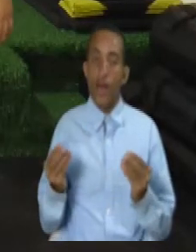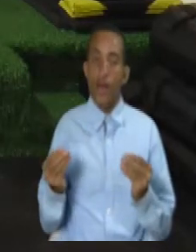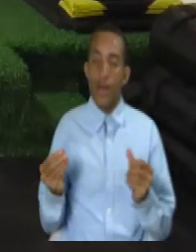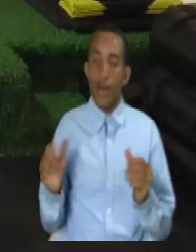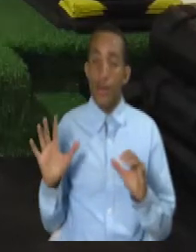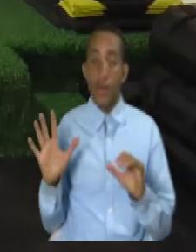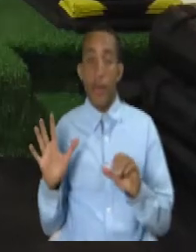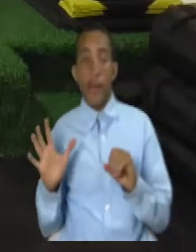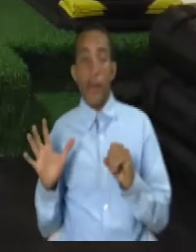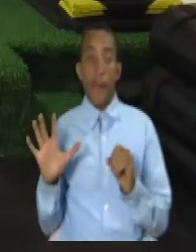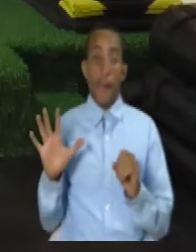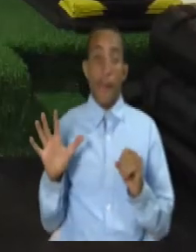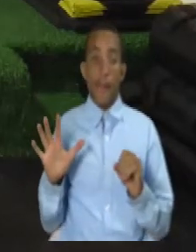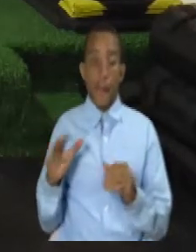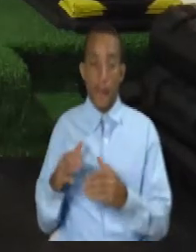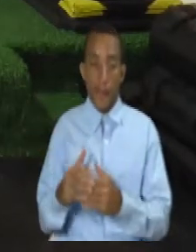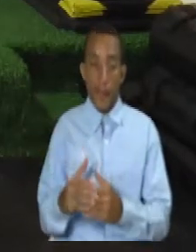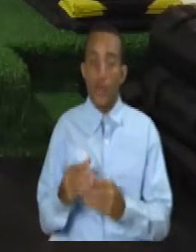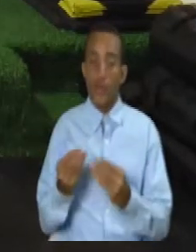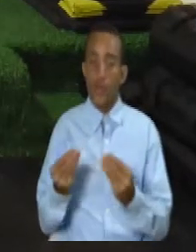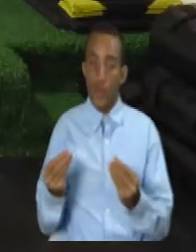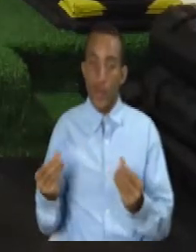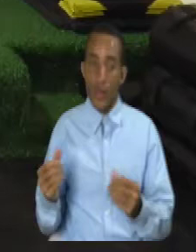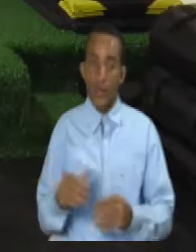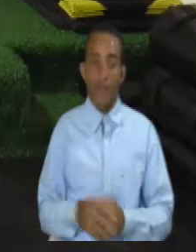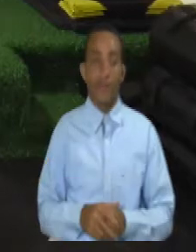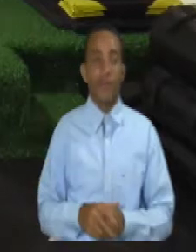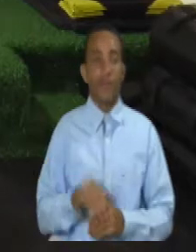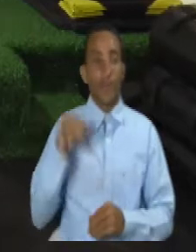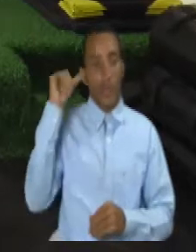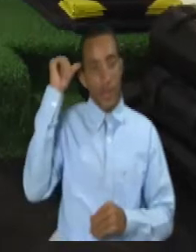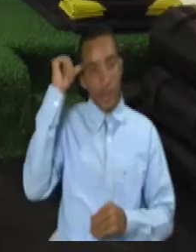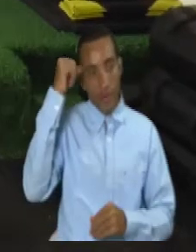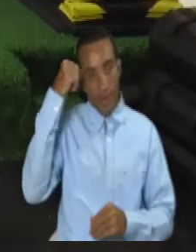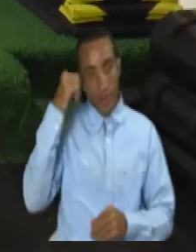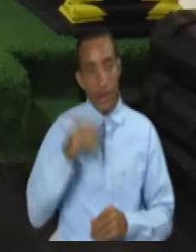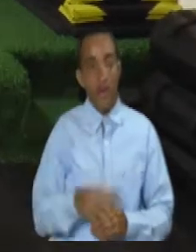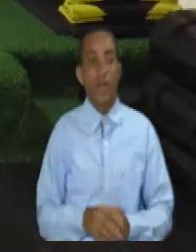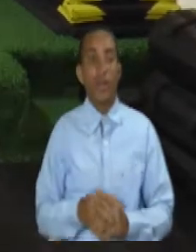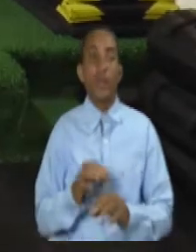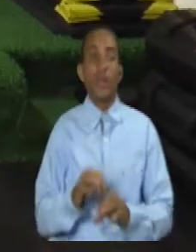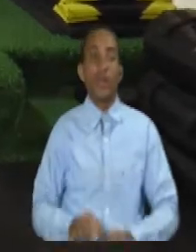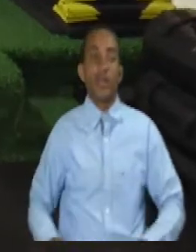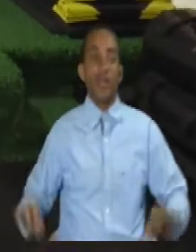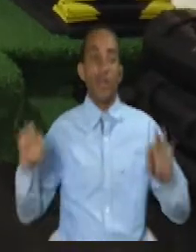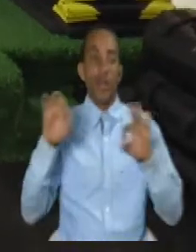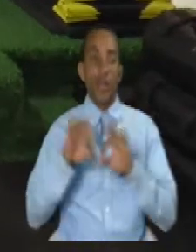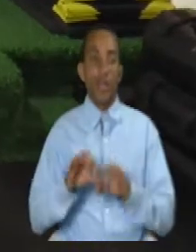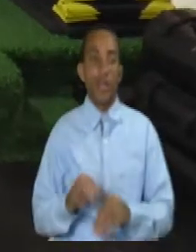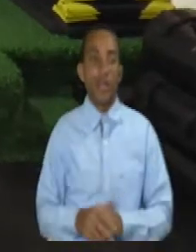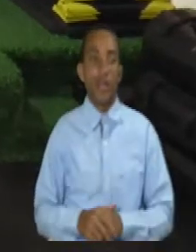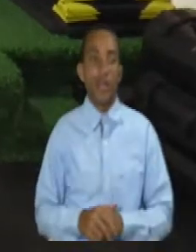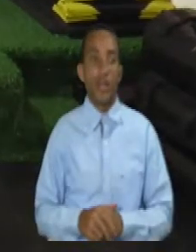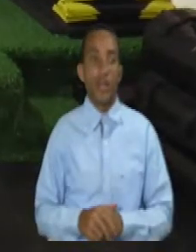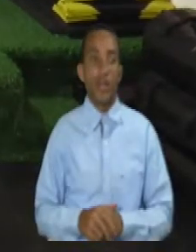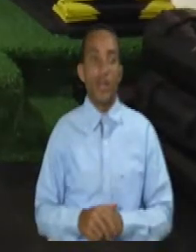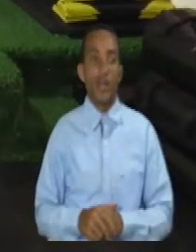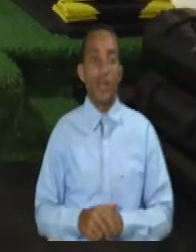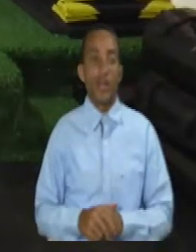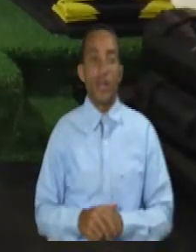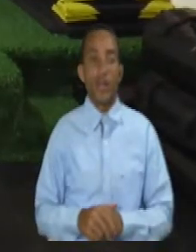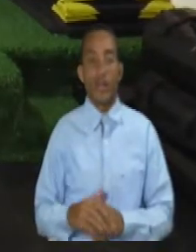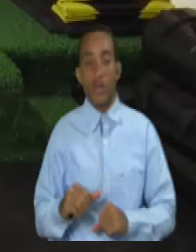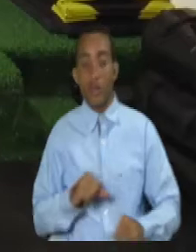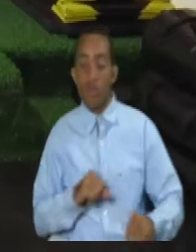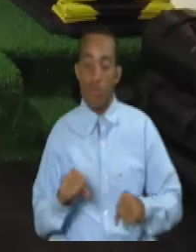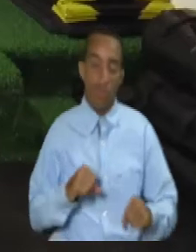afanes. Cambio. Recuerden, el estiramiento es fundamental después de haber hecho nuestra sesión de